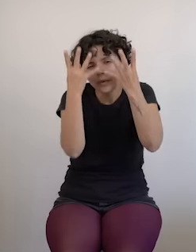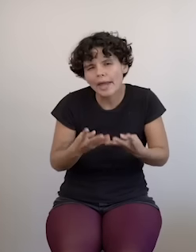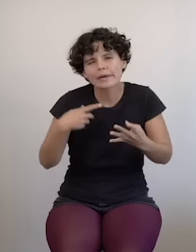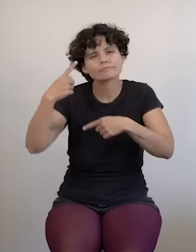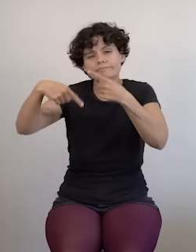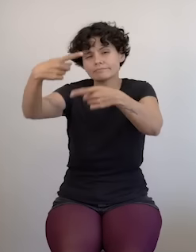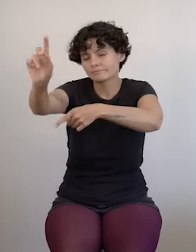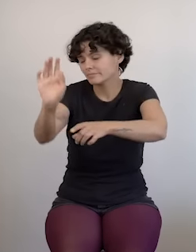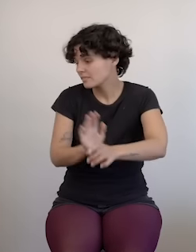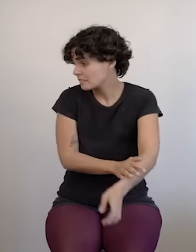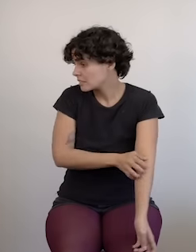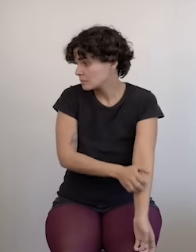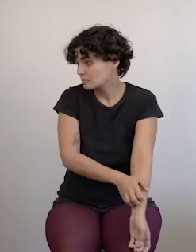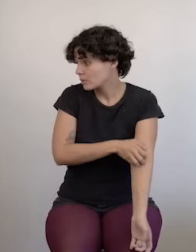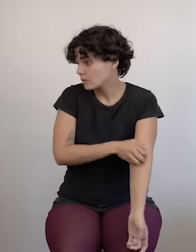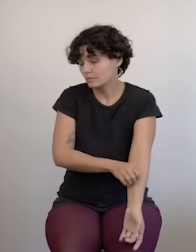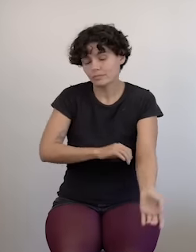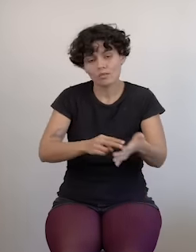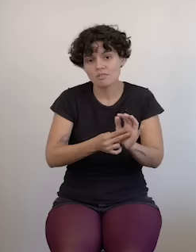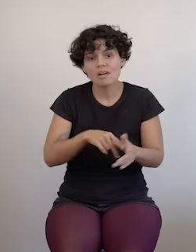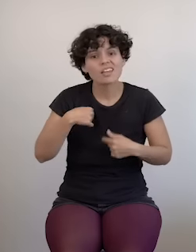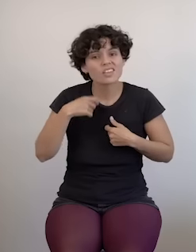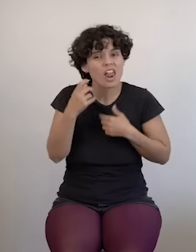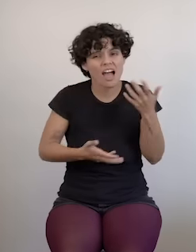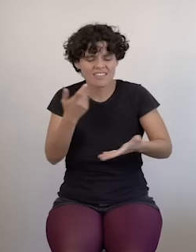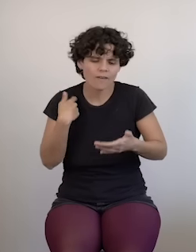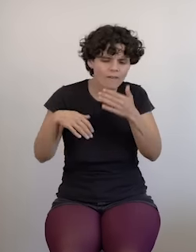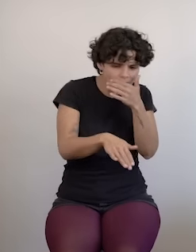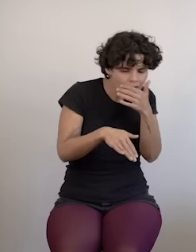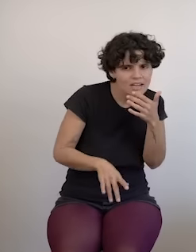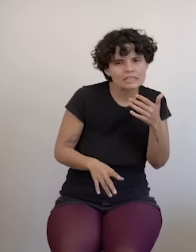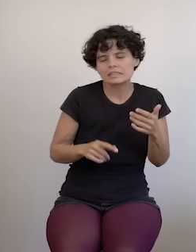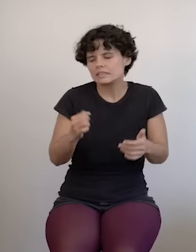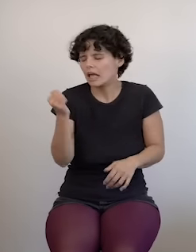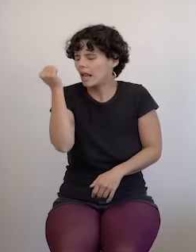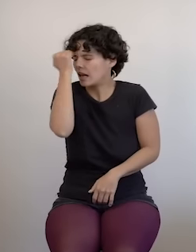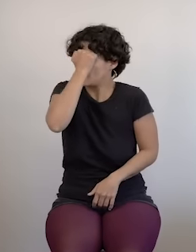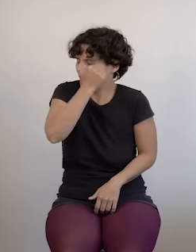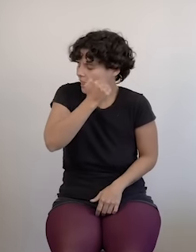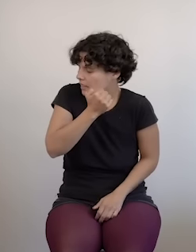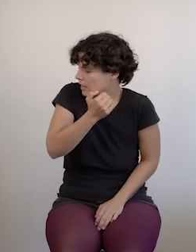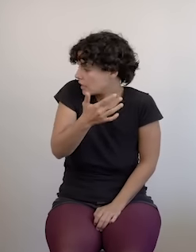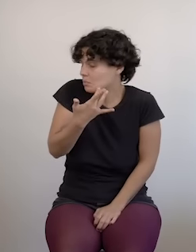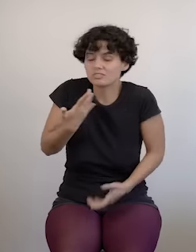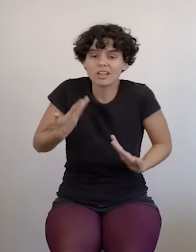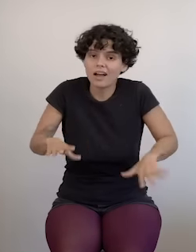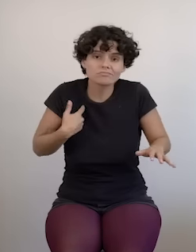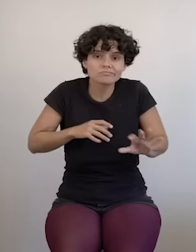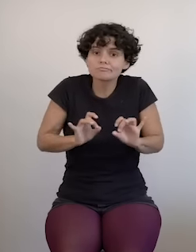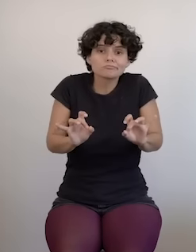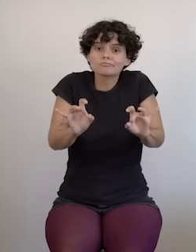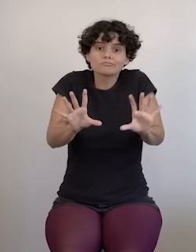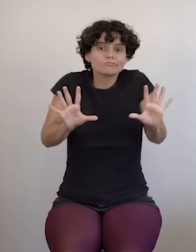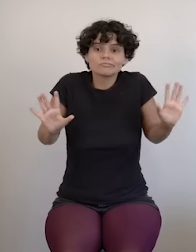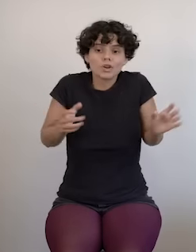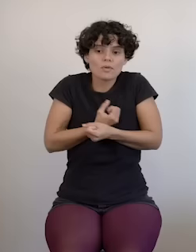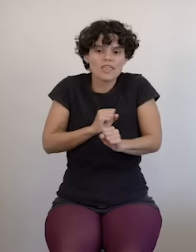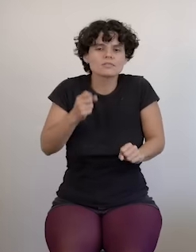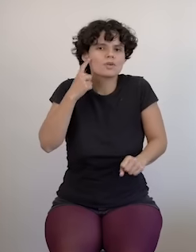va a preso y le pasan cachai de cuestiones. Y yo arrepentido de haberle hecho ese tema, ¿cachai? Pero también dando caras y la guaya estaba esa, ¿cachai? Pero